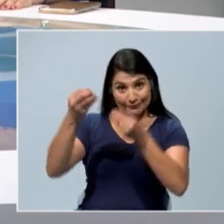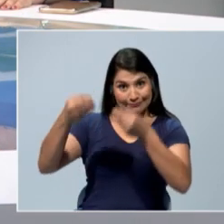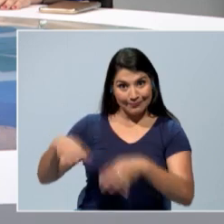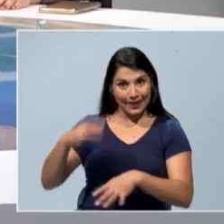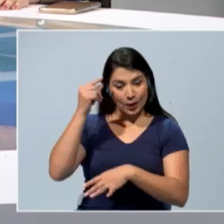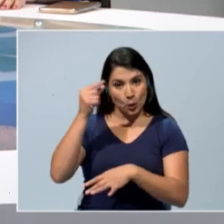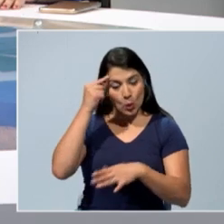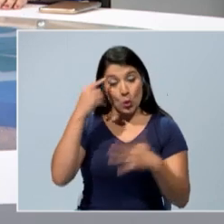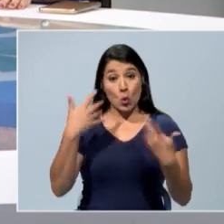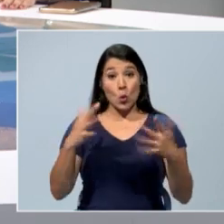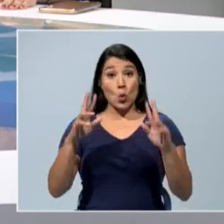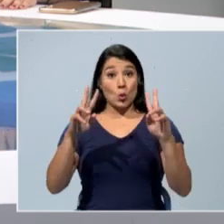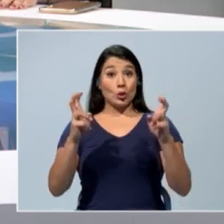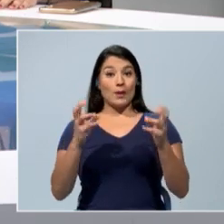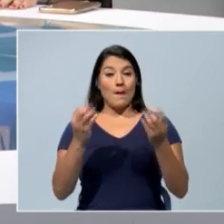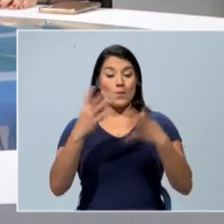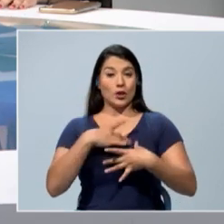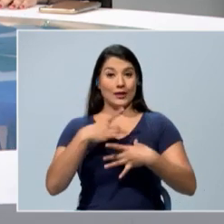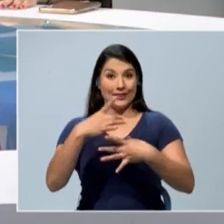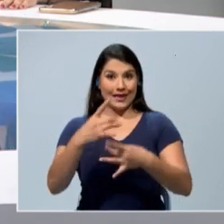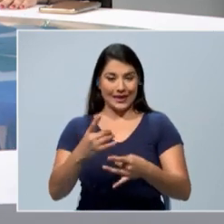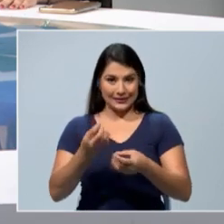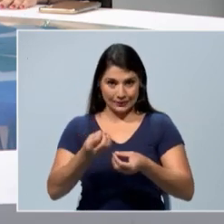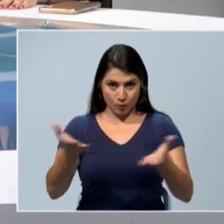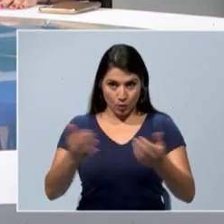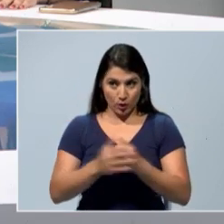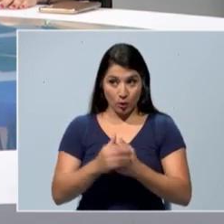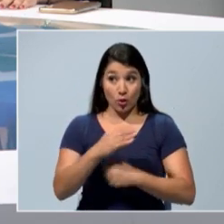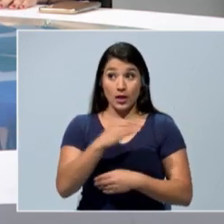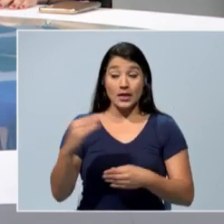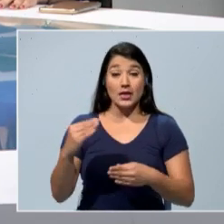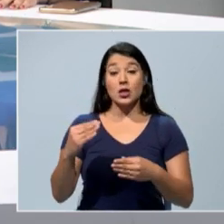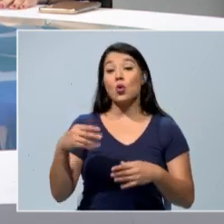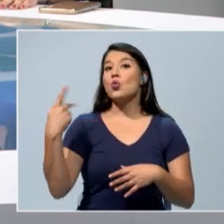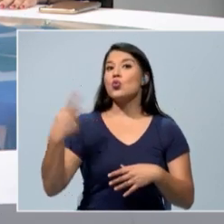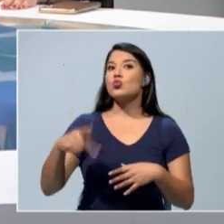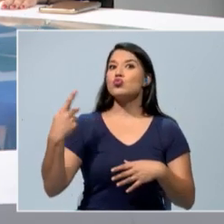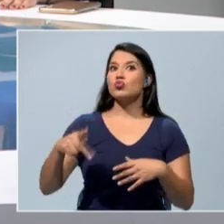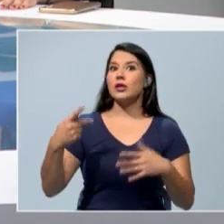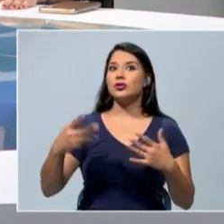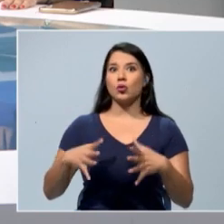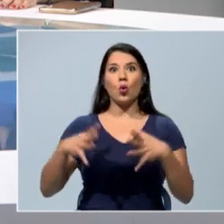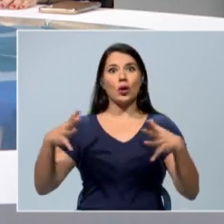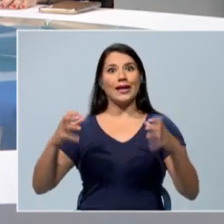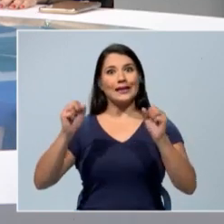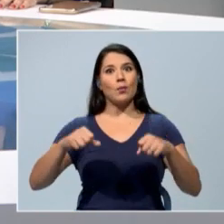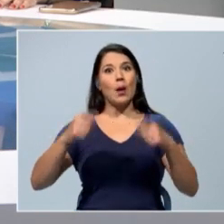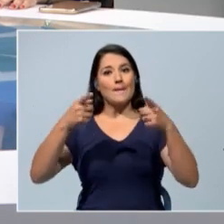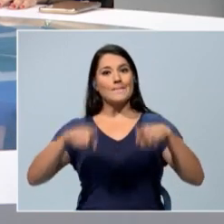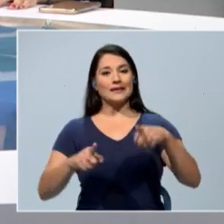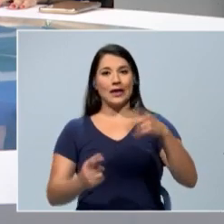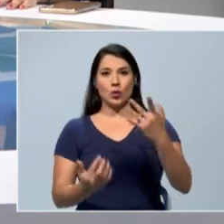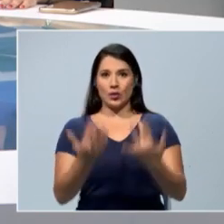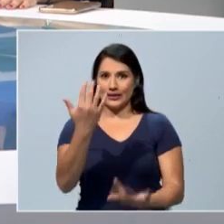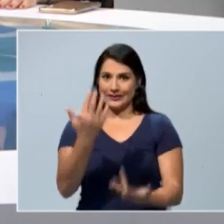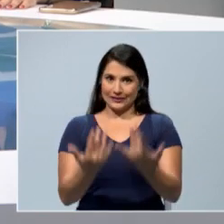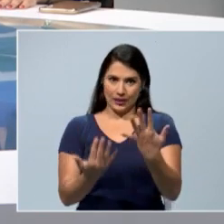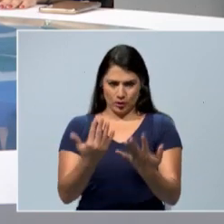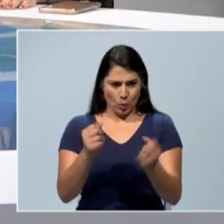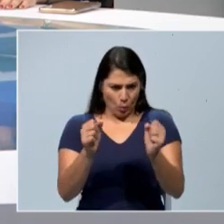interés público, un riesgo enorme de que se produzca un incendio de grandes proporciones y